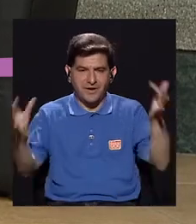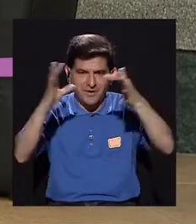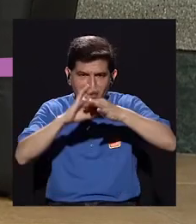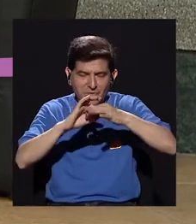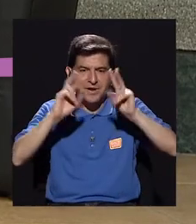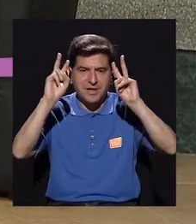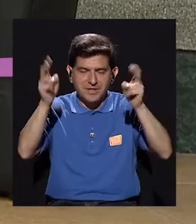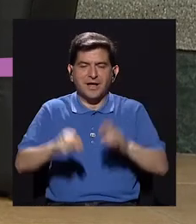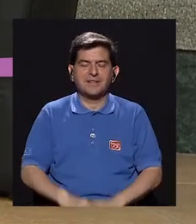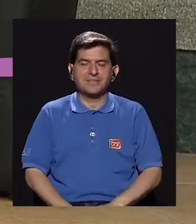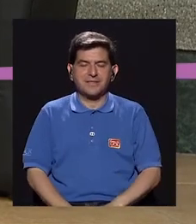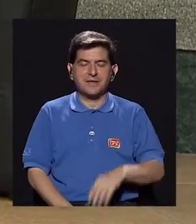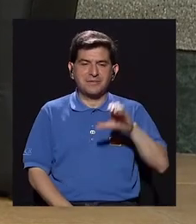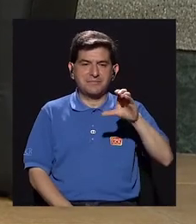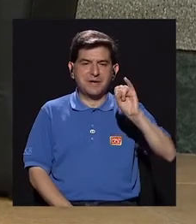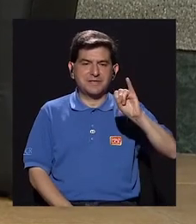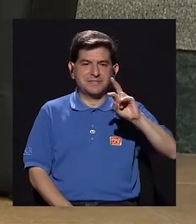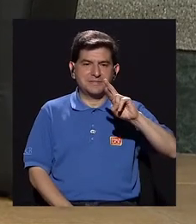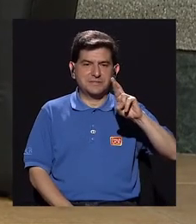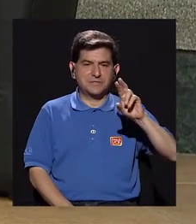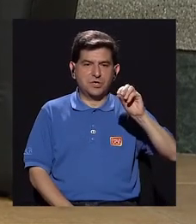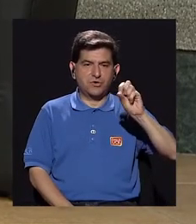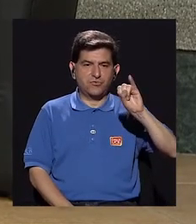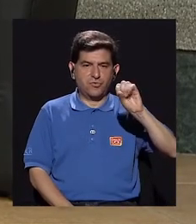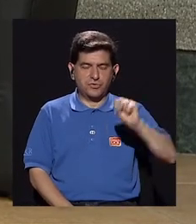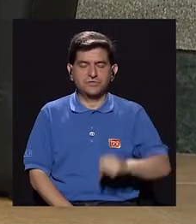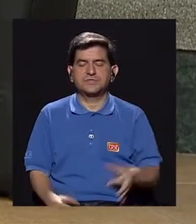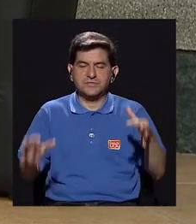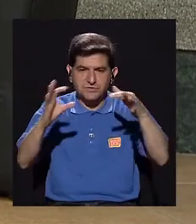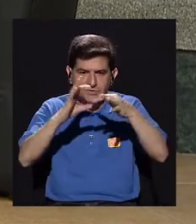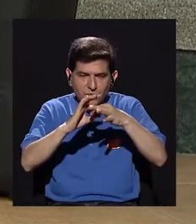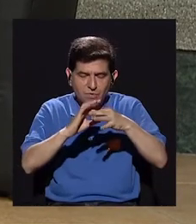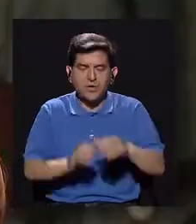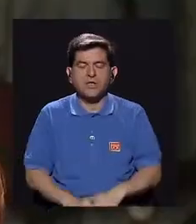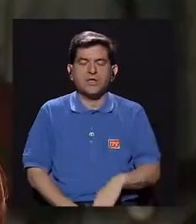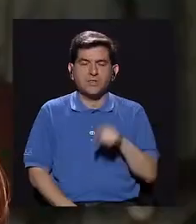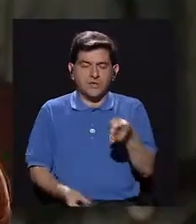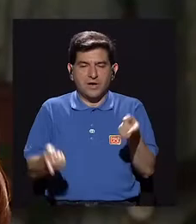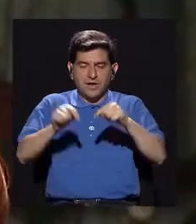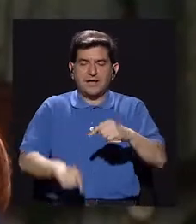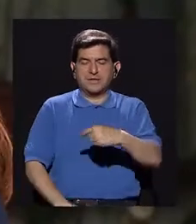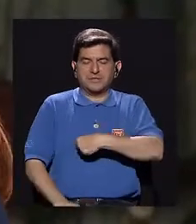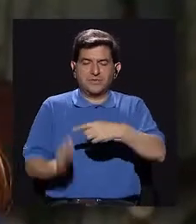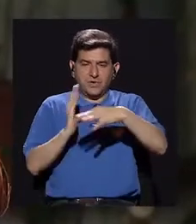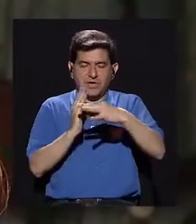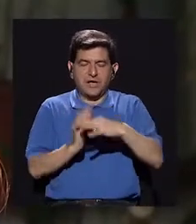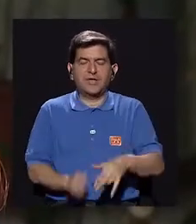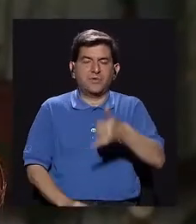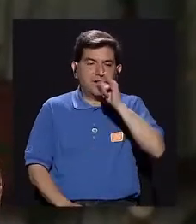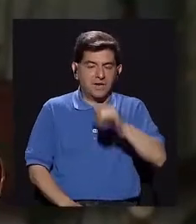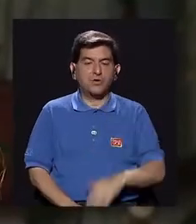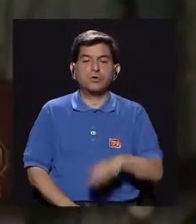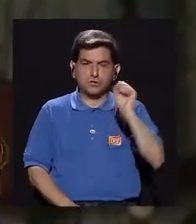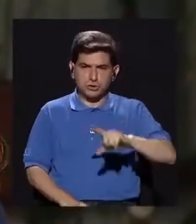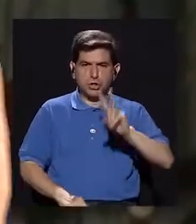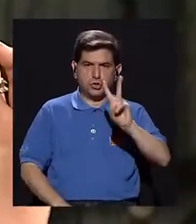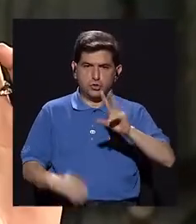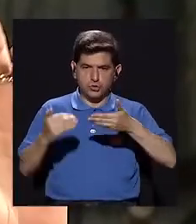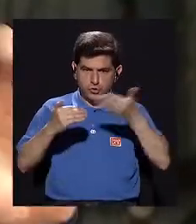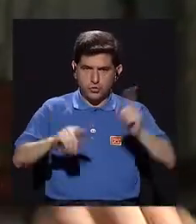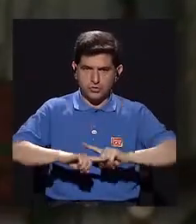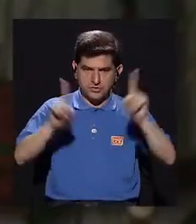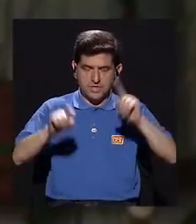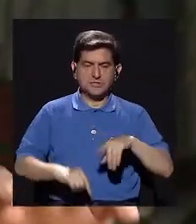que está asociada con el tema de la cirrosis y el hígado graso por las bebidas alcohólicas. Exactamente. Entonces son dos entidades aparte. Está el